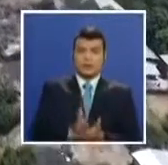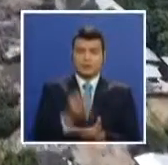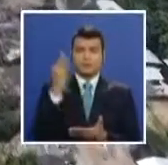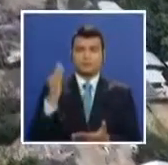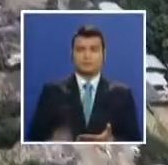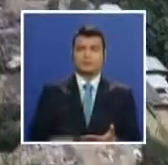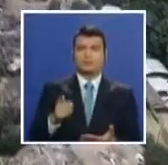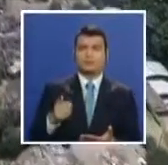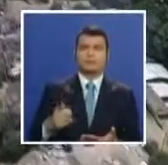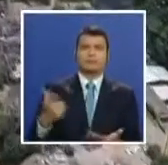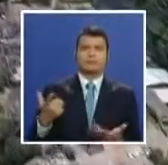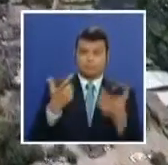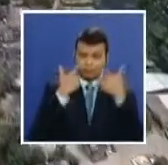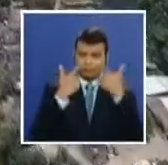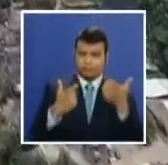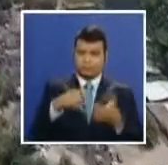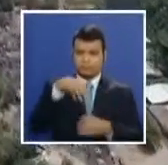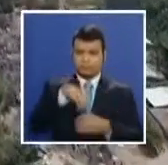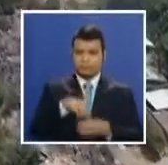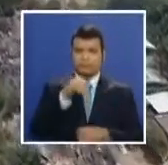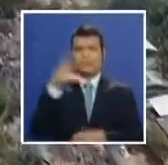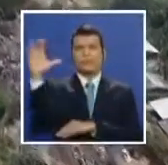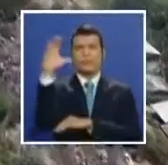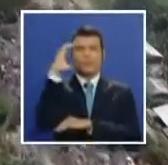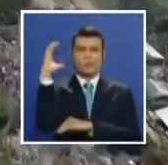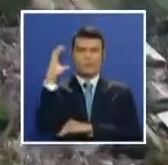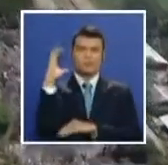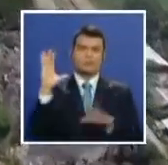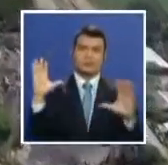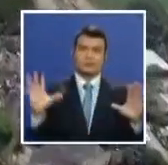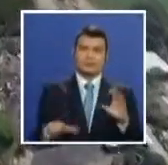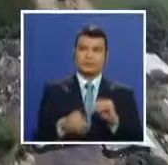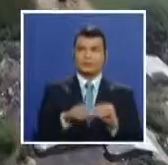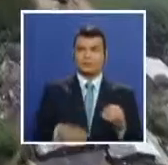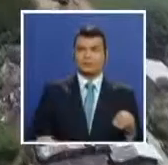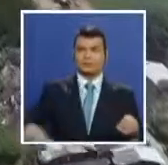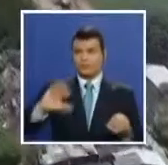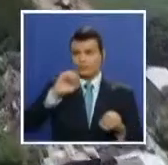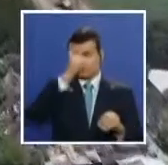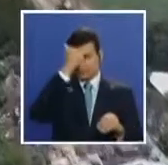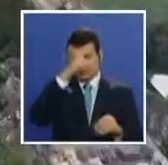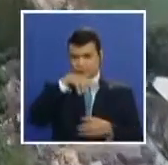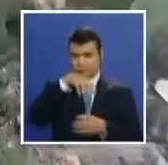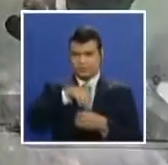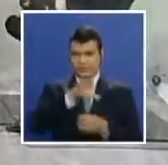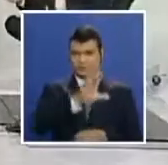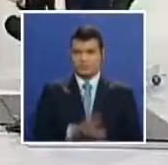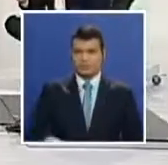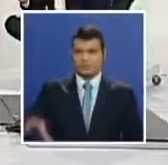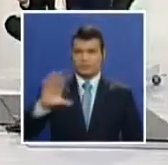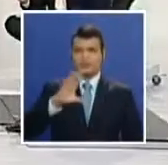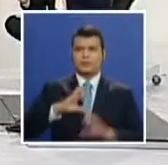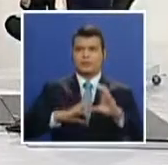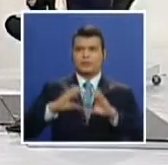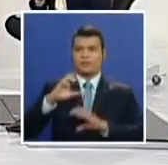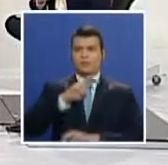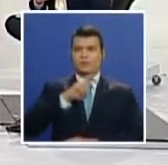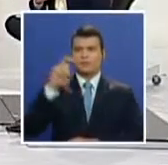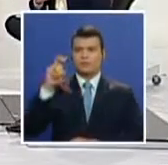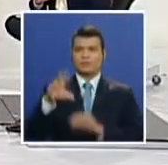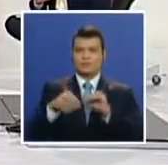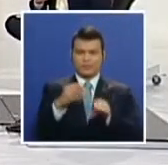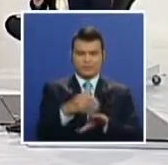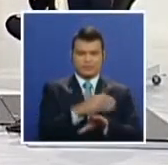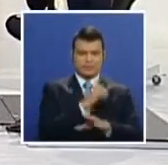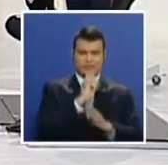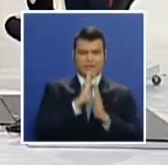productos insignias de nuestra nación sin señor y por supuesto la zona principal se encuentra aquí en nuestro departamento en el norte del cauca y como les